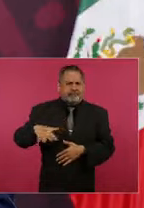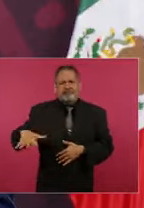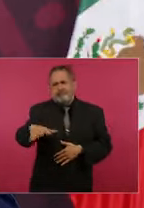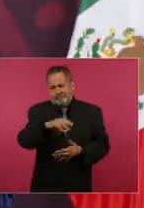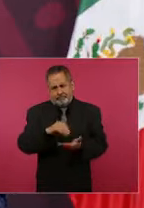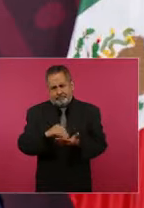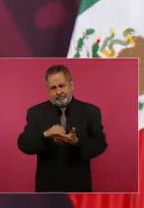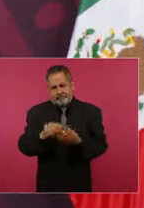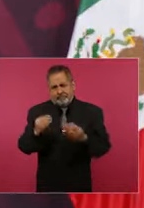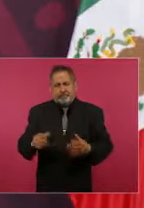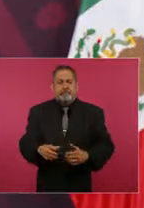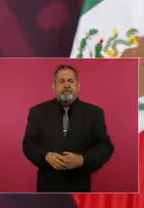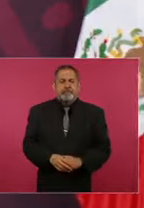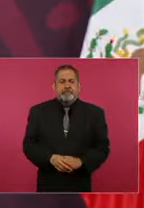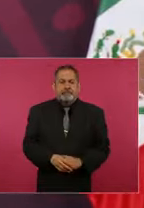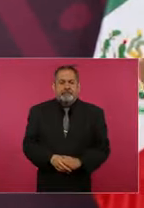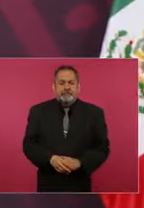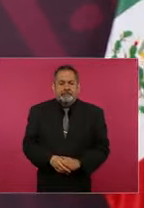que esa